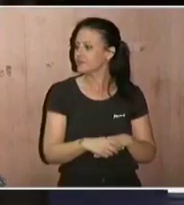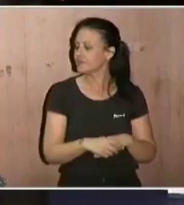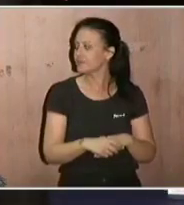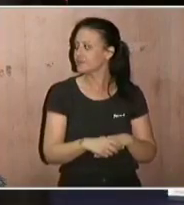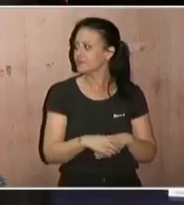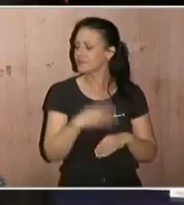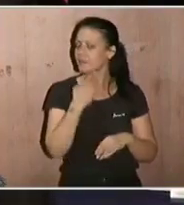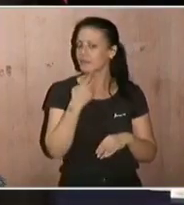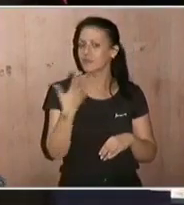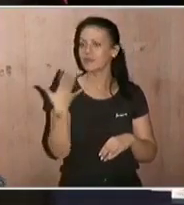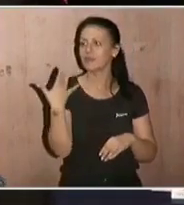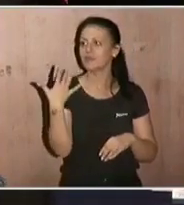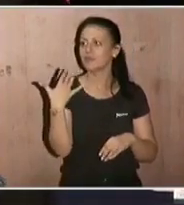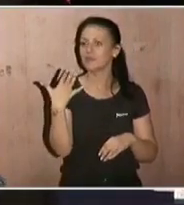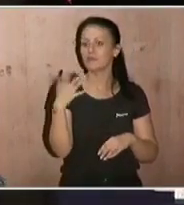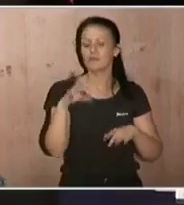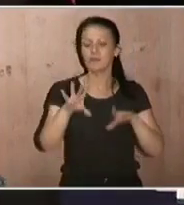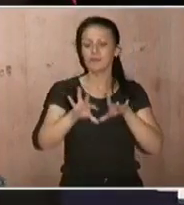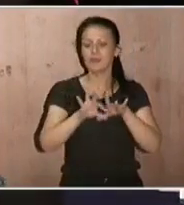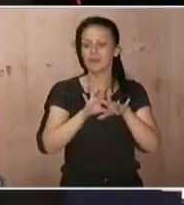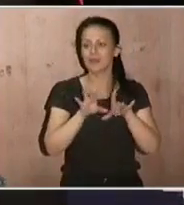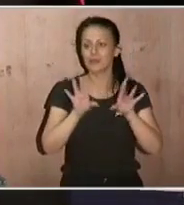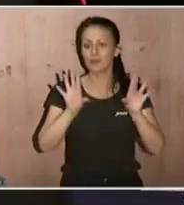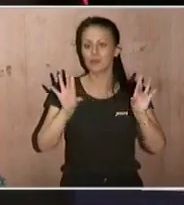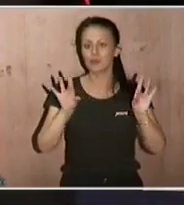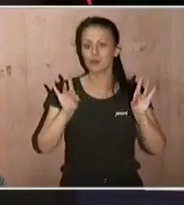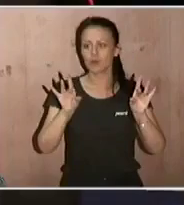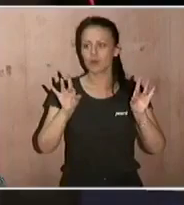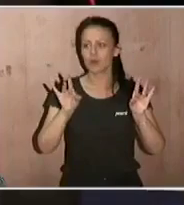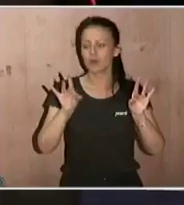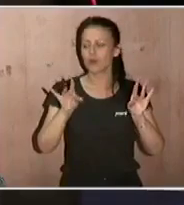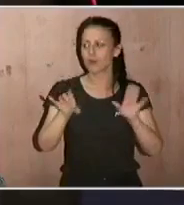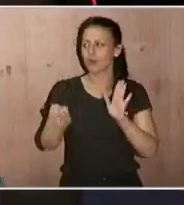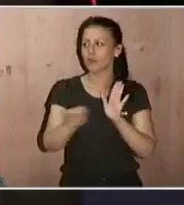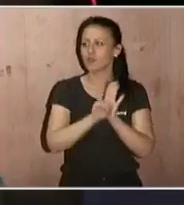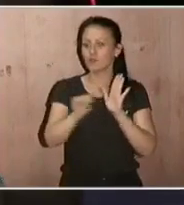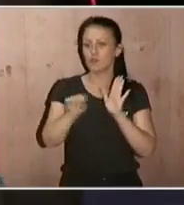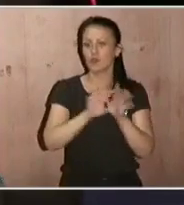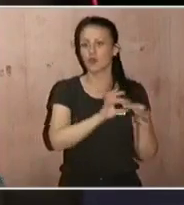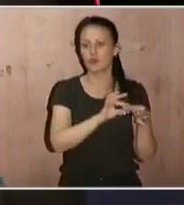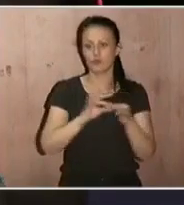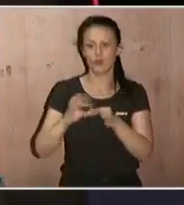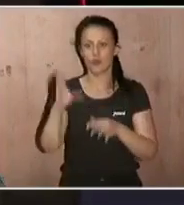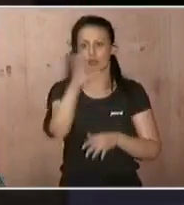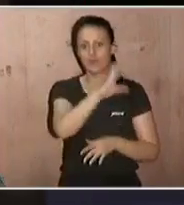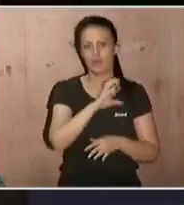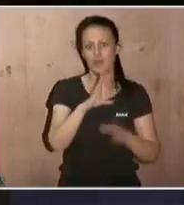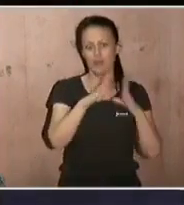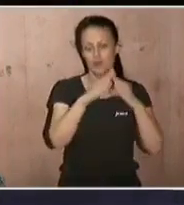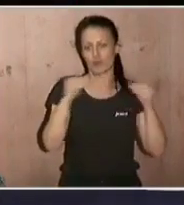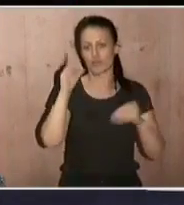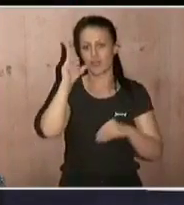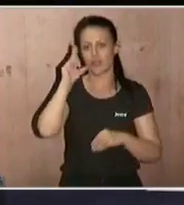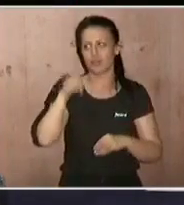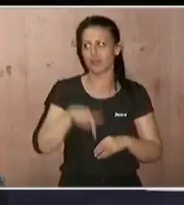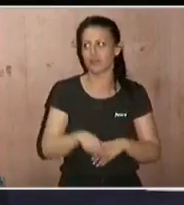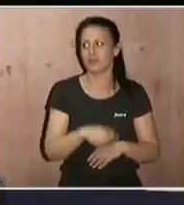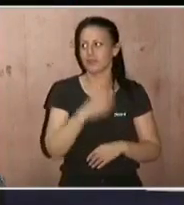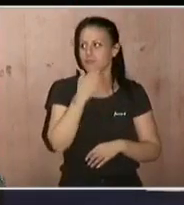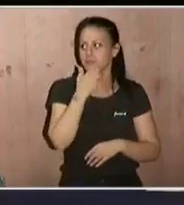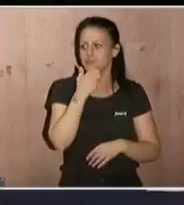En vuestra mano pongo este anillo de oro como símbolo de vuestra unión con la ciencia y con esta universidad.